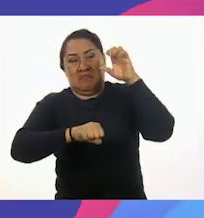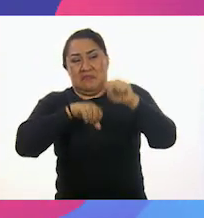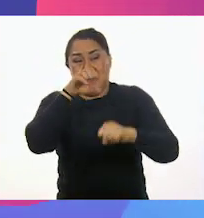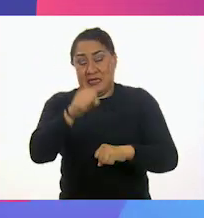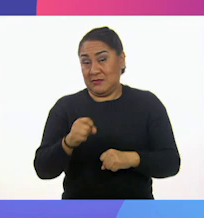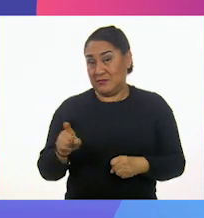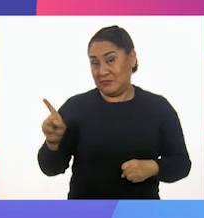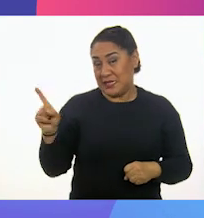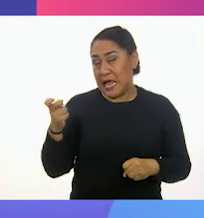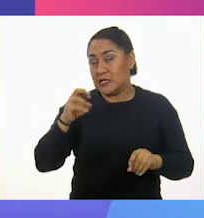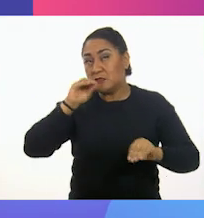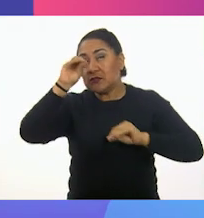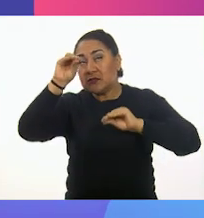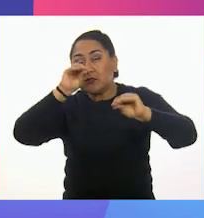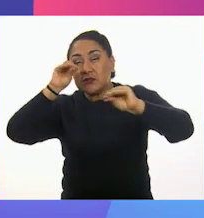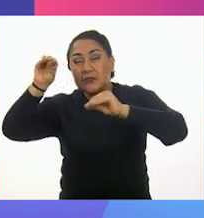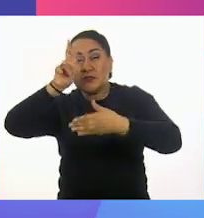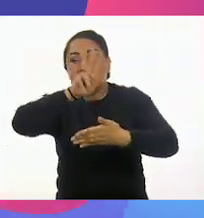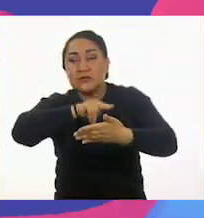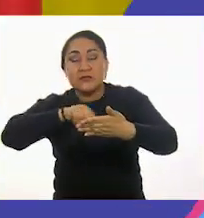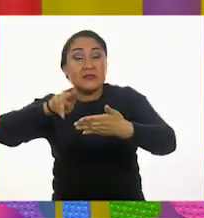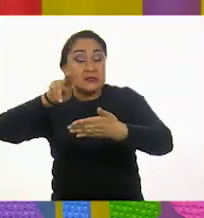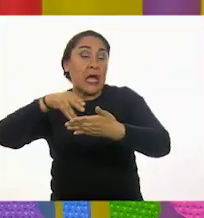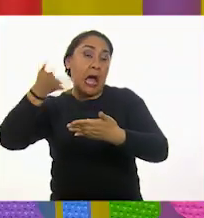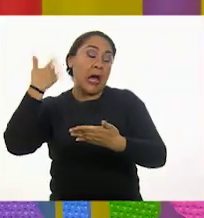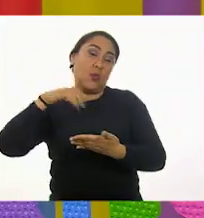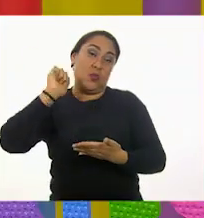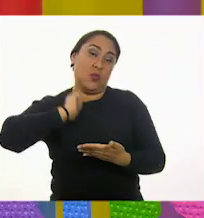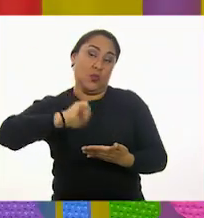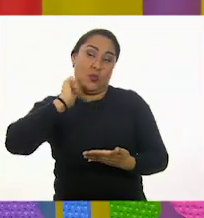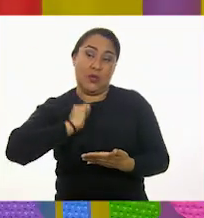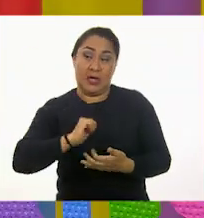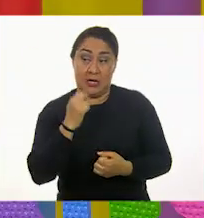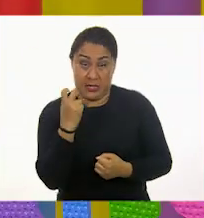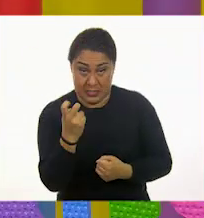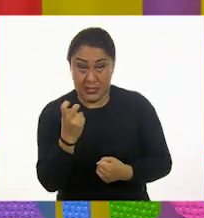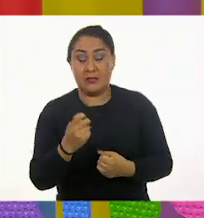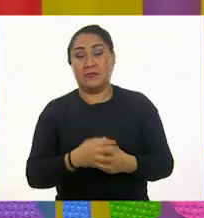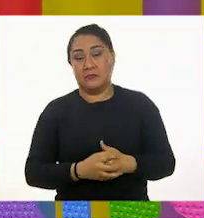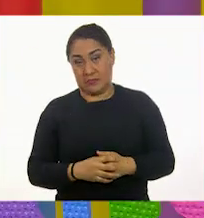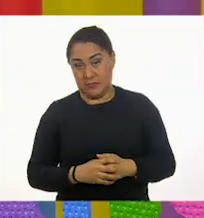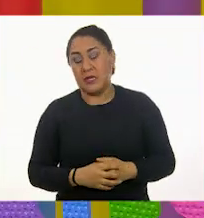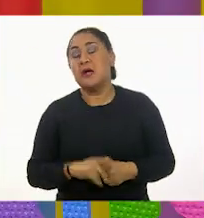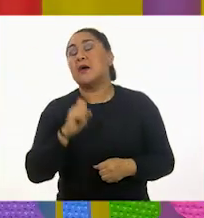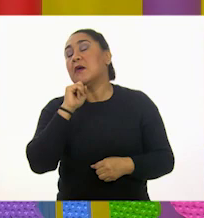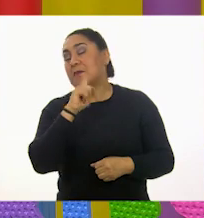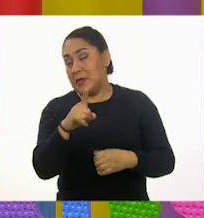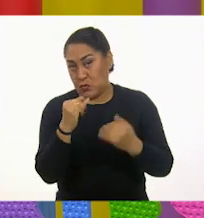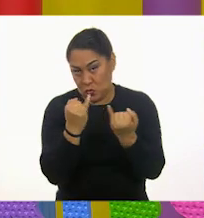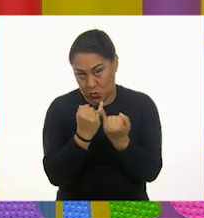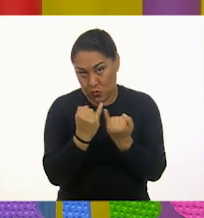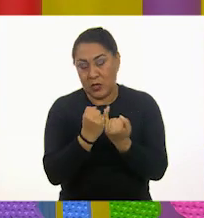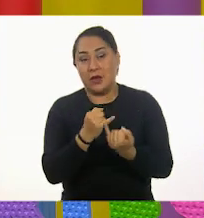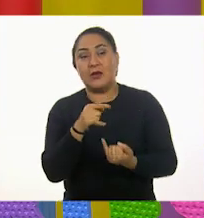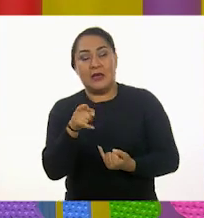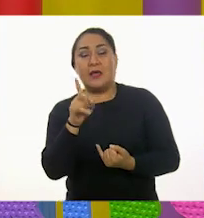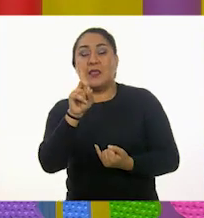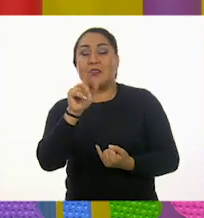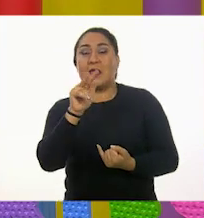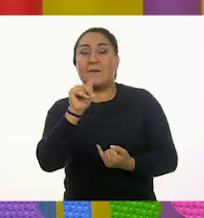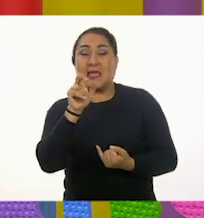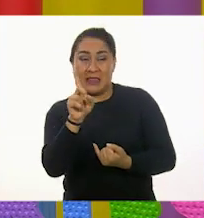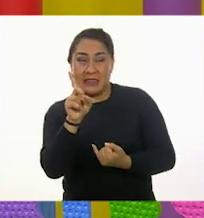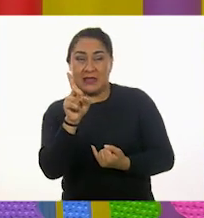Estos elementos muy constructivos que eran de aquel entonces también. Y bueno, igual también tenemos aquí a David Alfaro